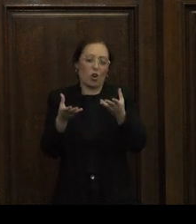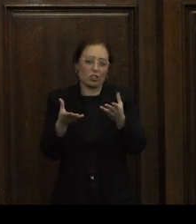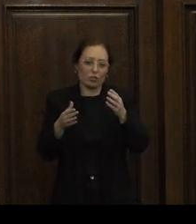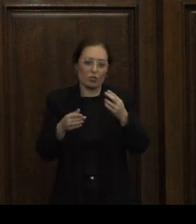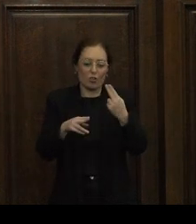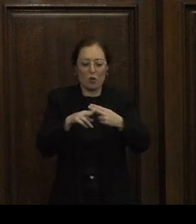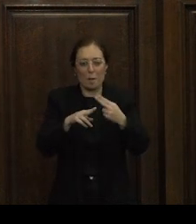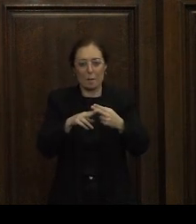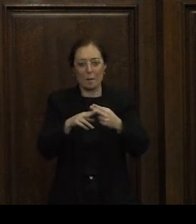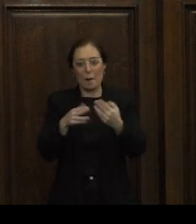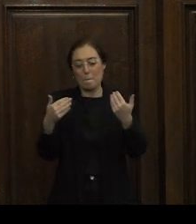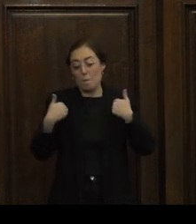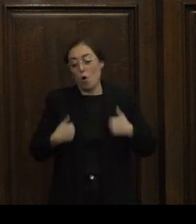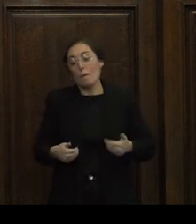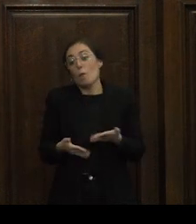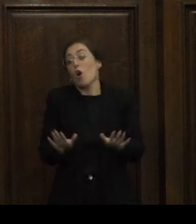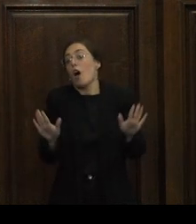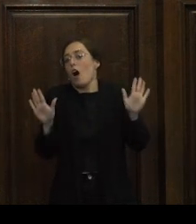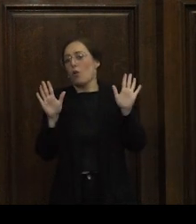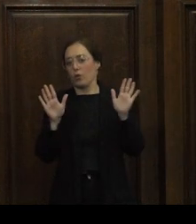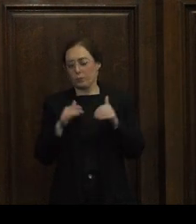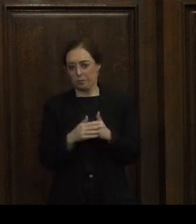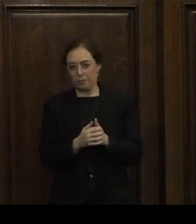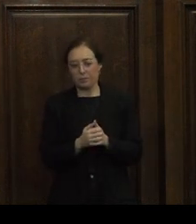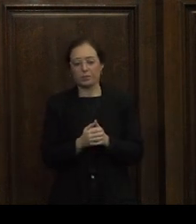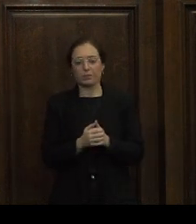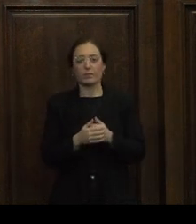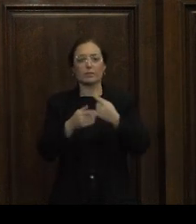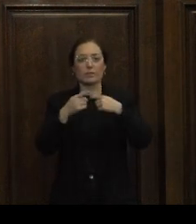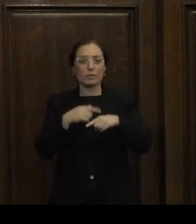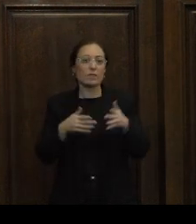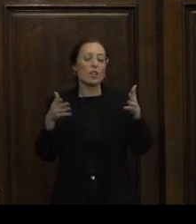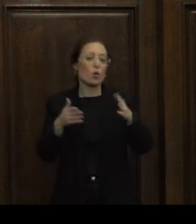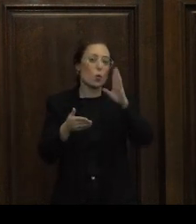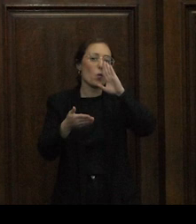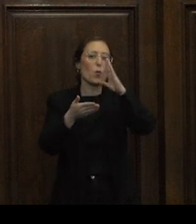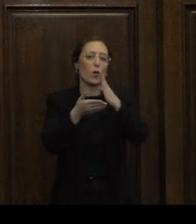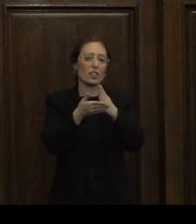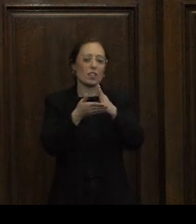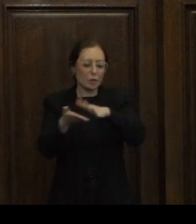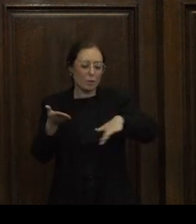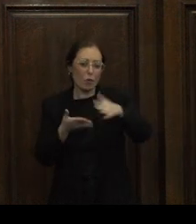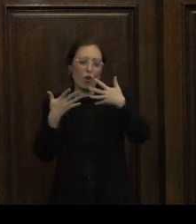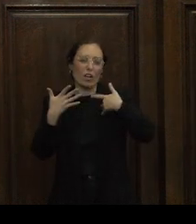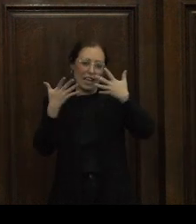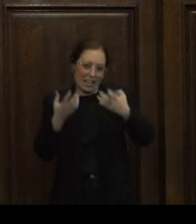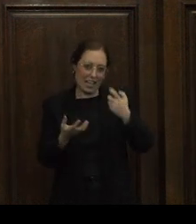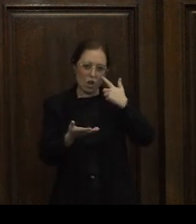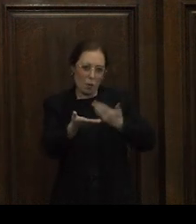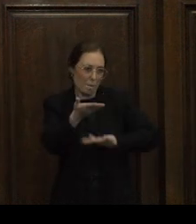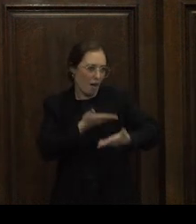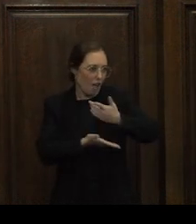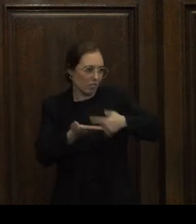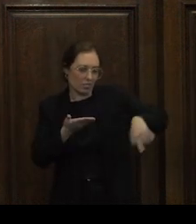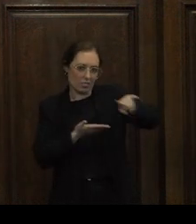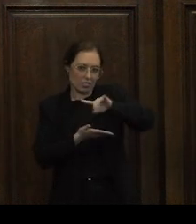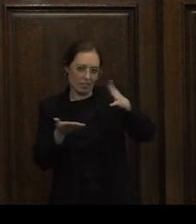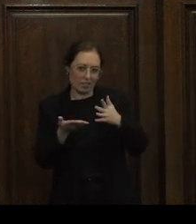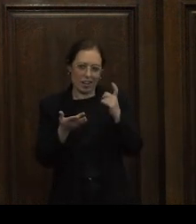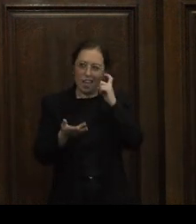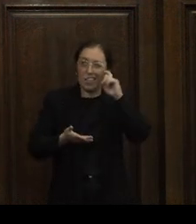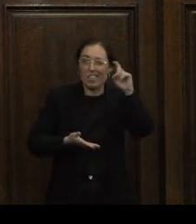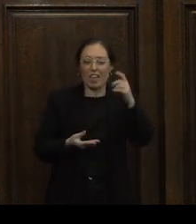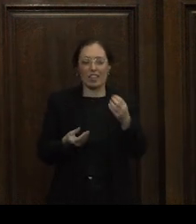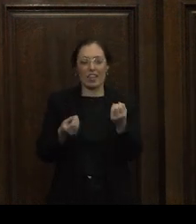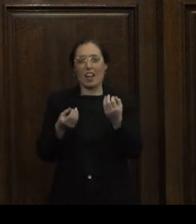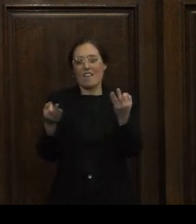el suelo moral, por lo menos por ahora. Aquí es donde entra entonces el último elemento que quería compartir en este complicado